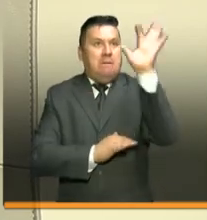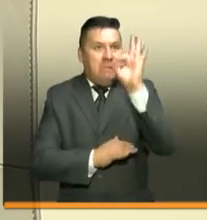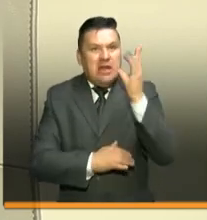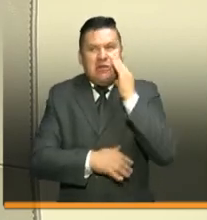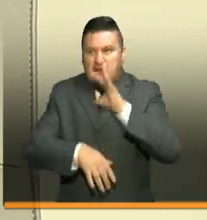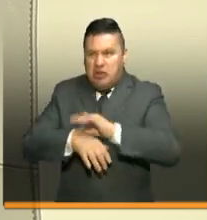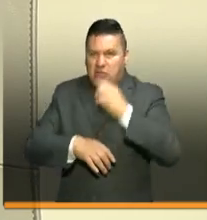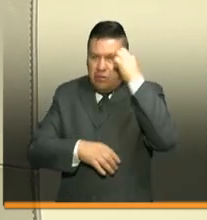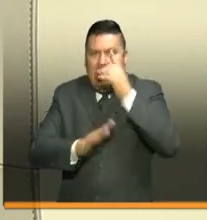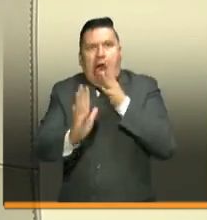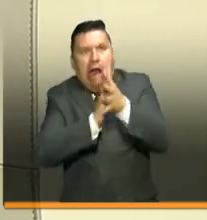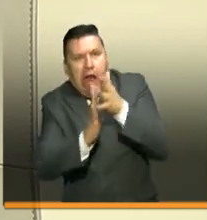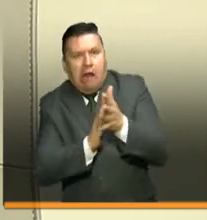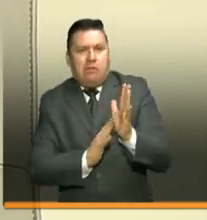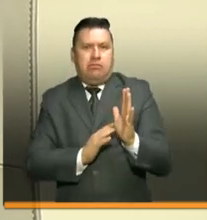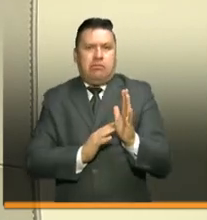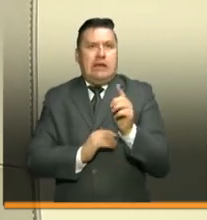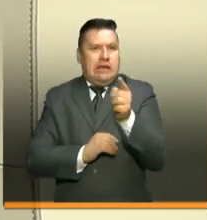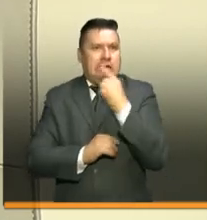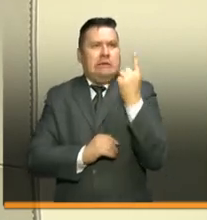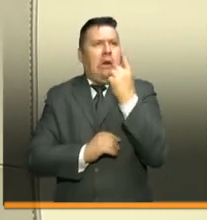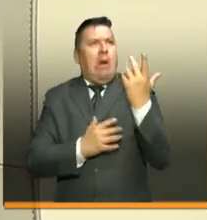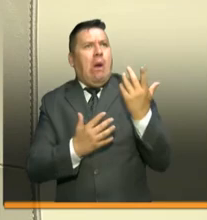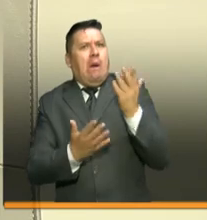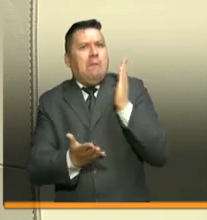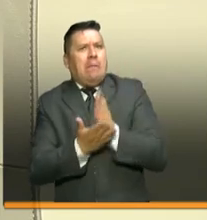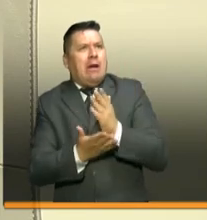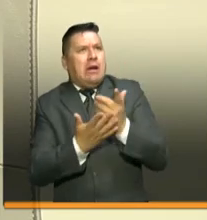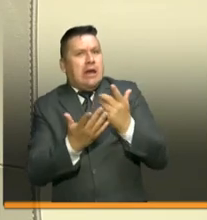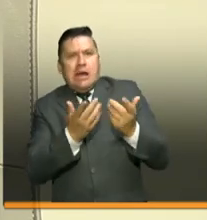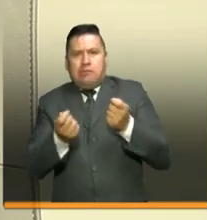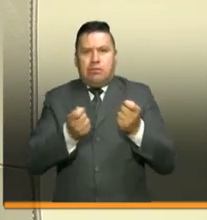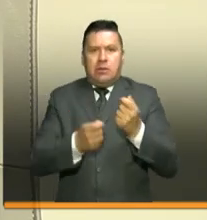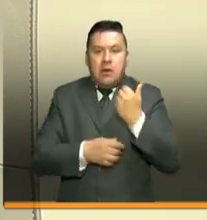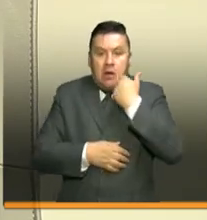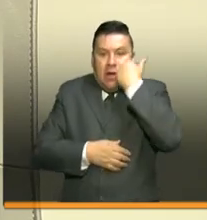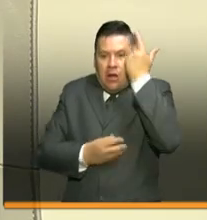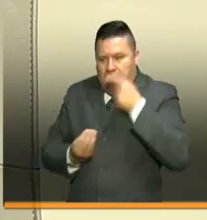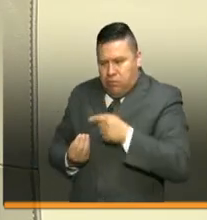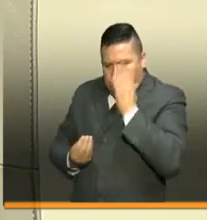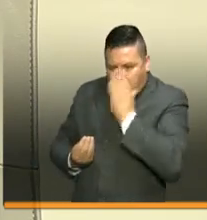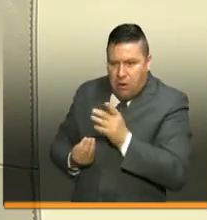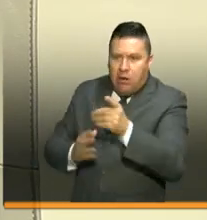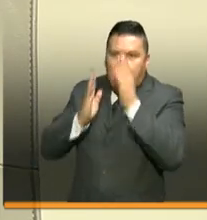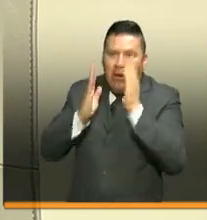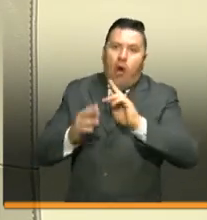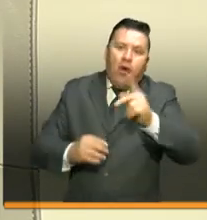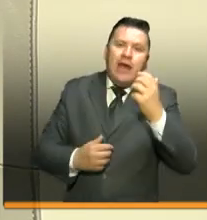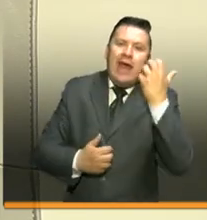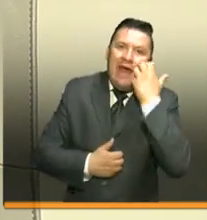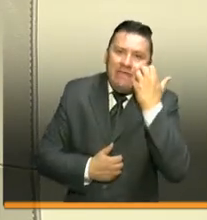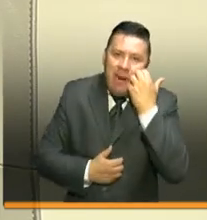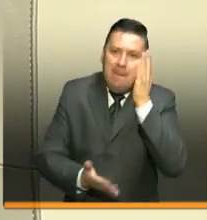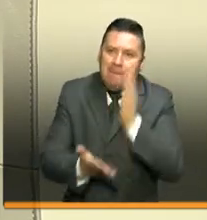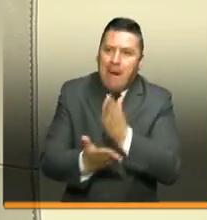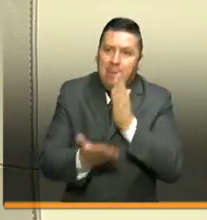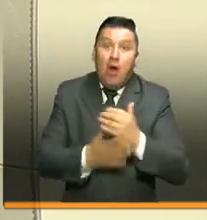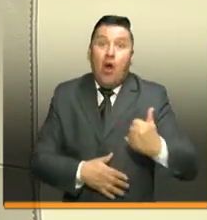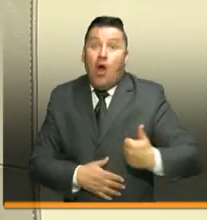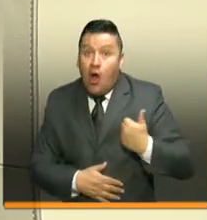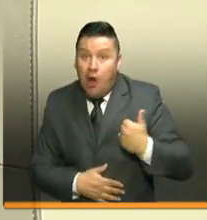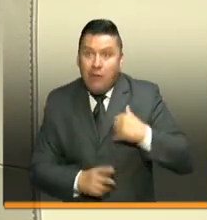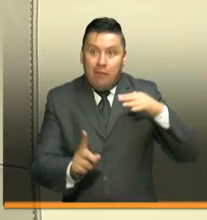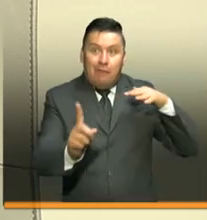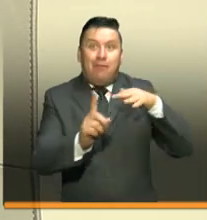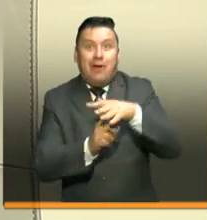epidemiológica, hablándonos de perfiles, donde no solamente estamos hablando de adultos mayores, sino por otro tipo de enfermedades, también estamos hablando de jóvenes y